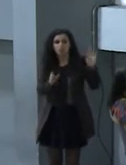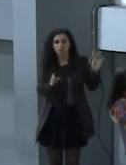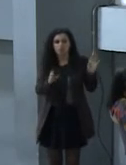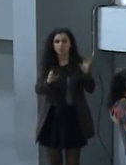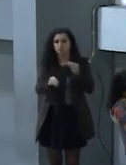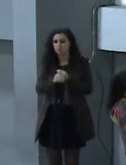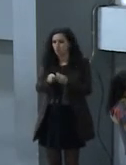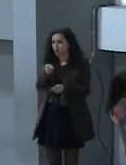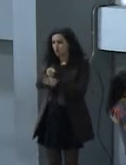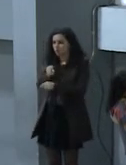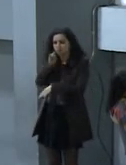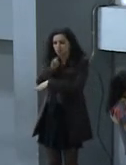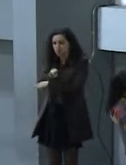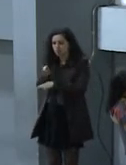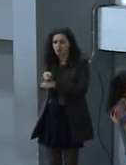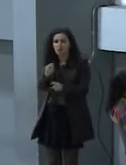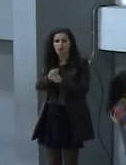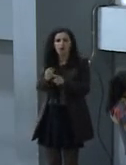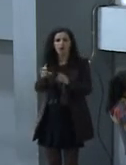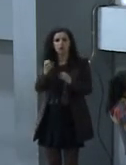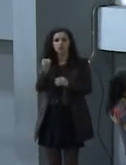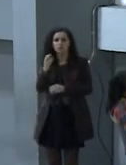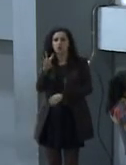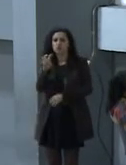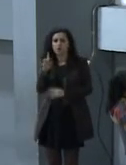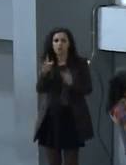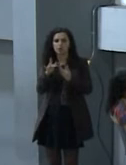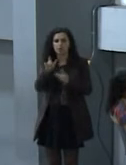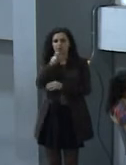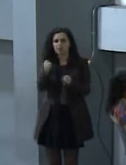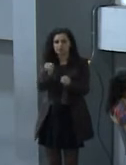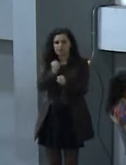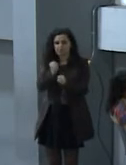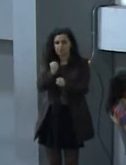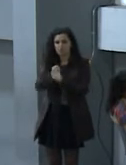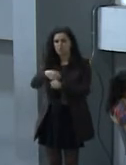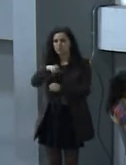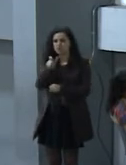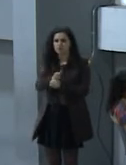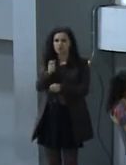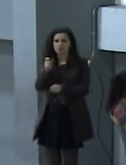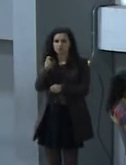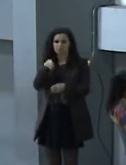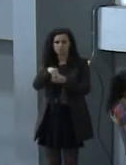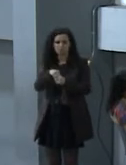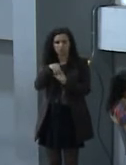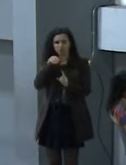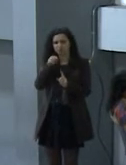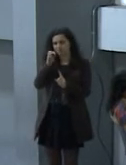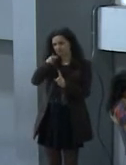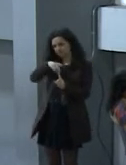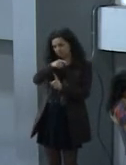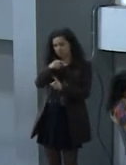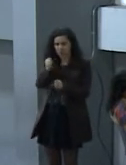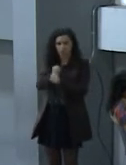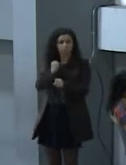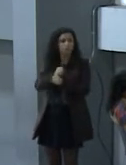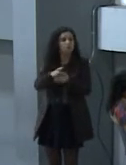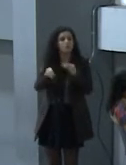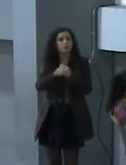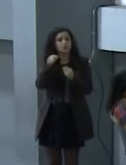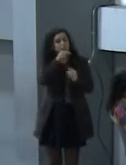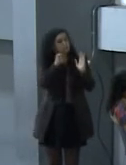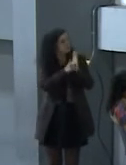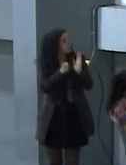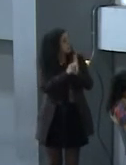una de las garantías que se acordaron aquí, la número 9, que tenía que ver con los trabajadores, específicamente con los supernumerarios. Frente a este punto es importante que sepamos que